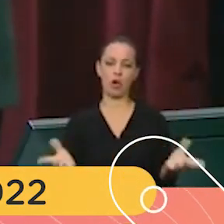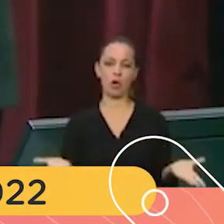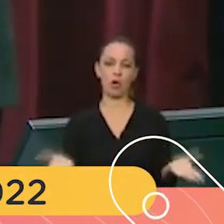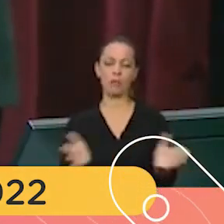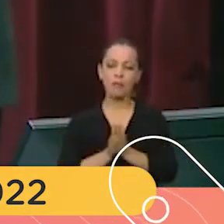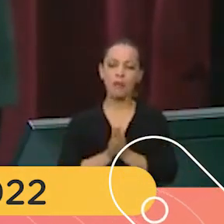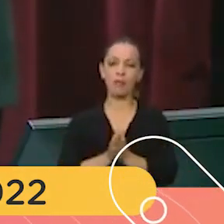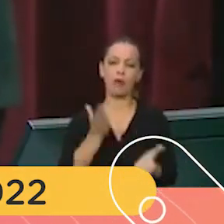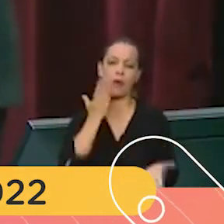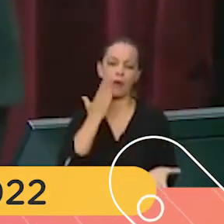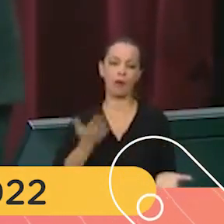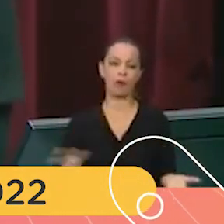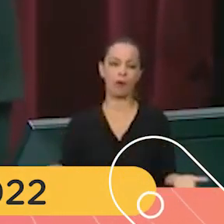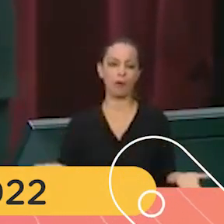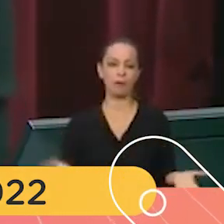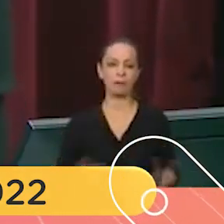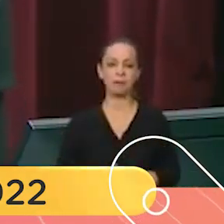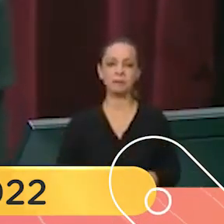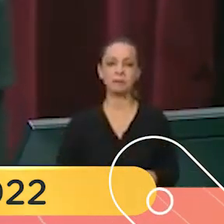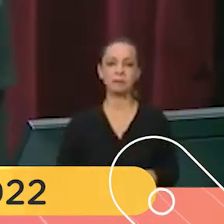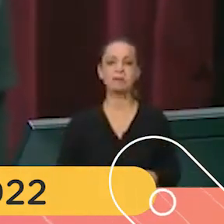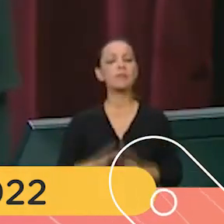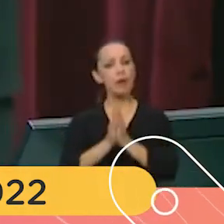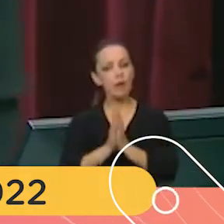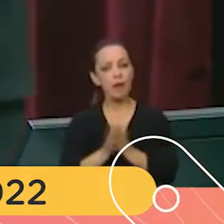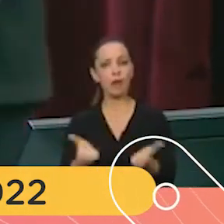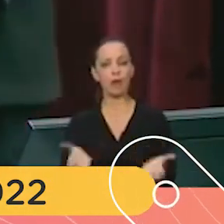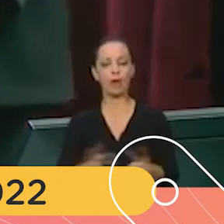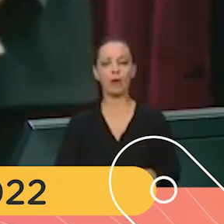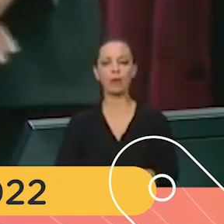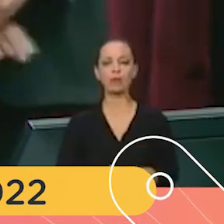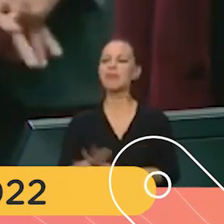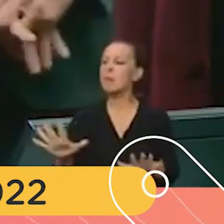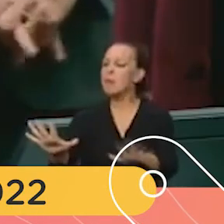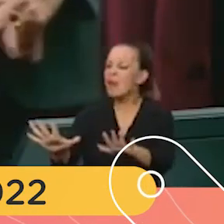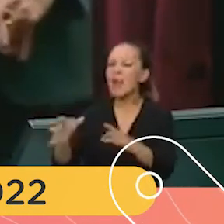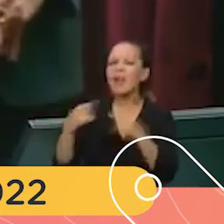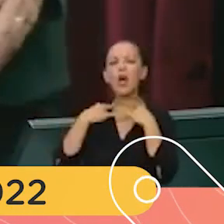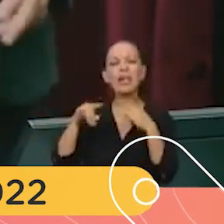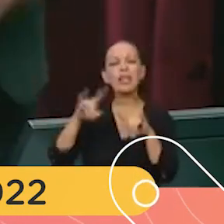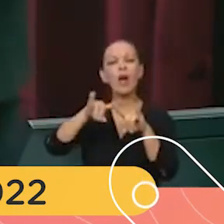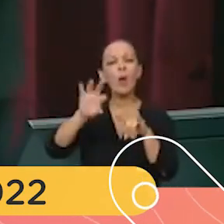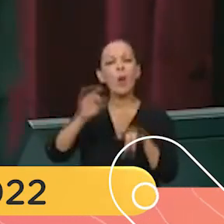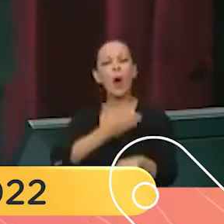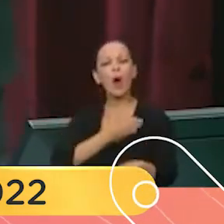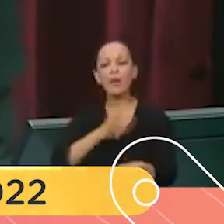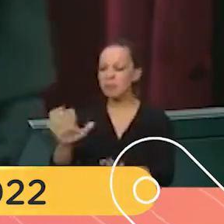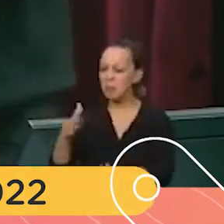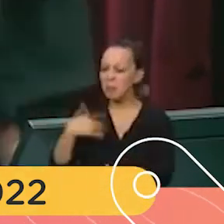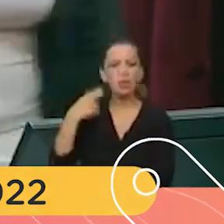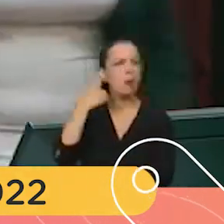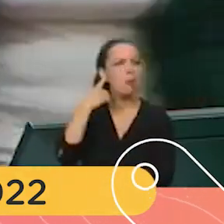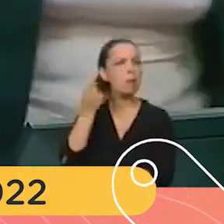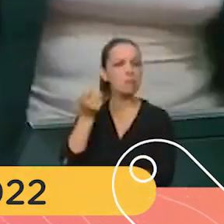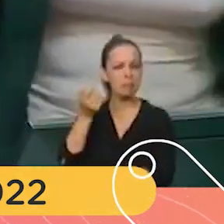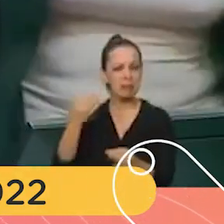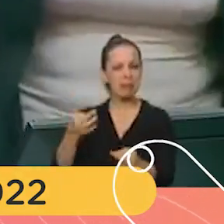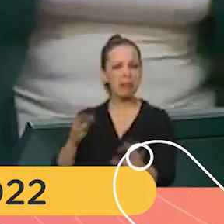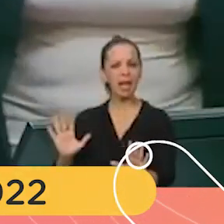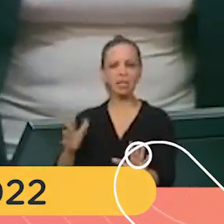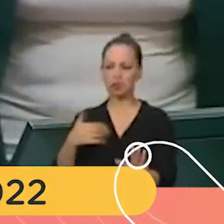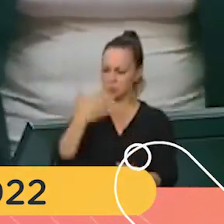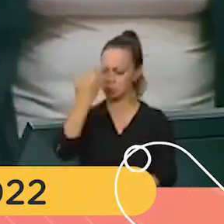por favor. Por favor, ya no grite, Wolf, los oídos me funcionan bien.